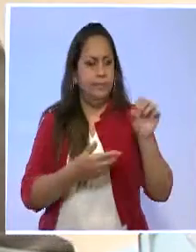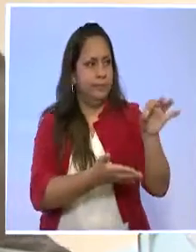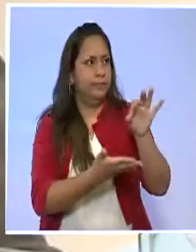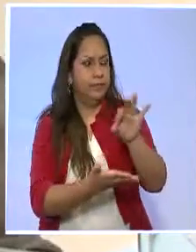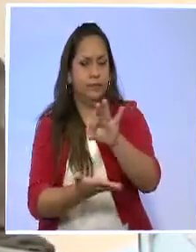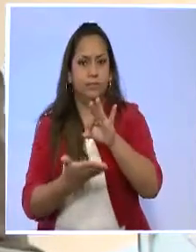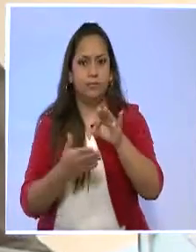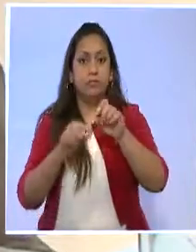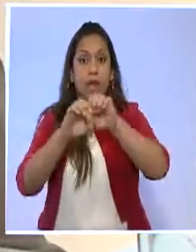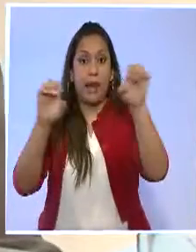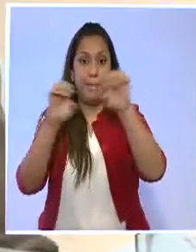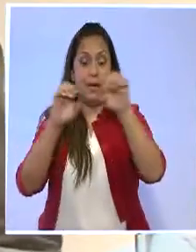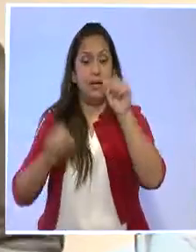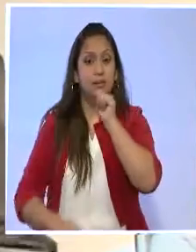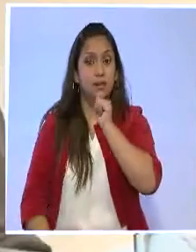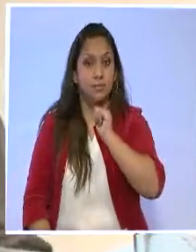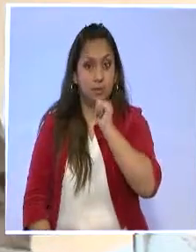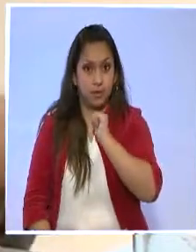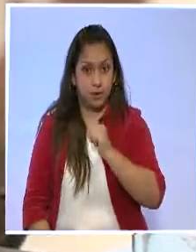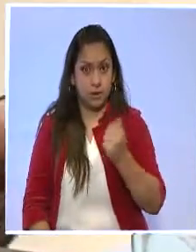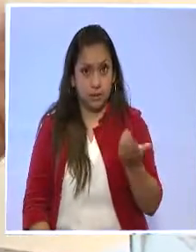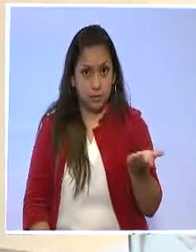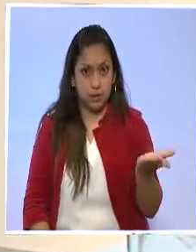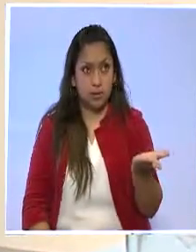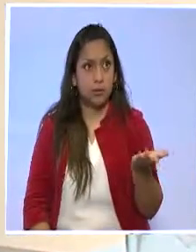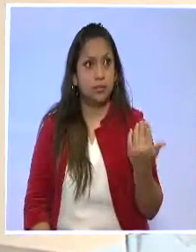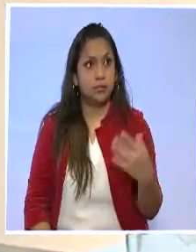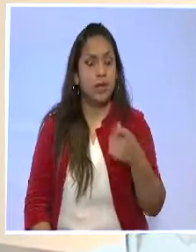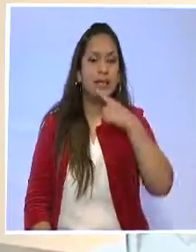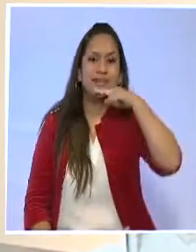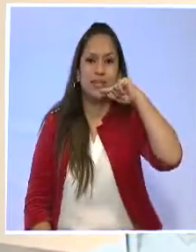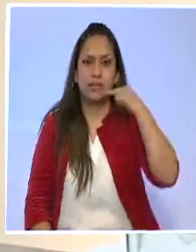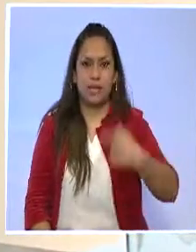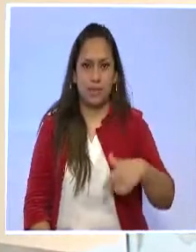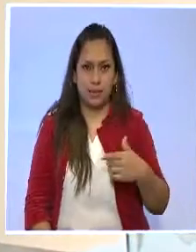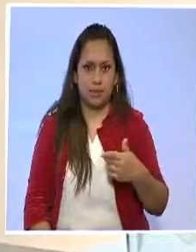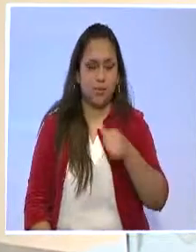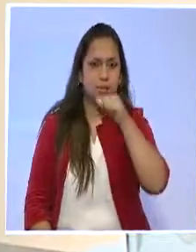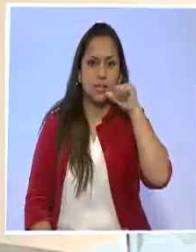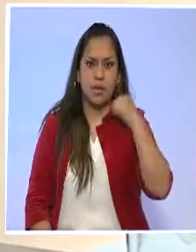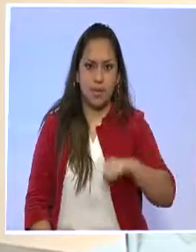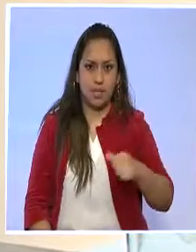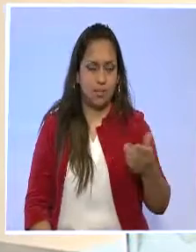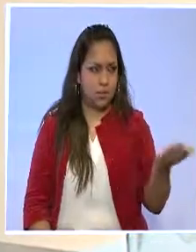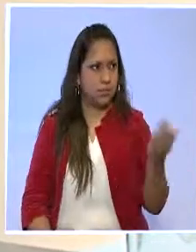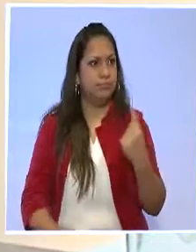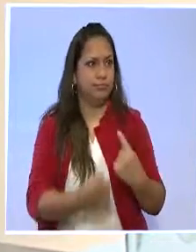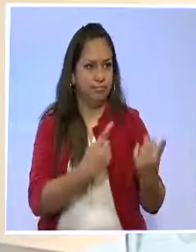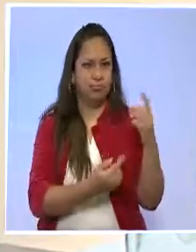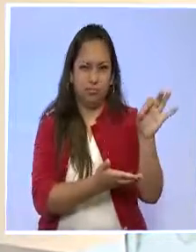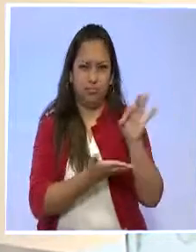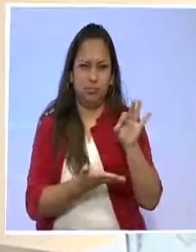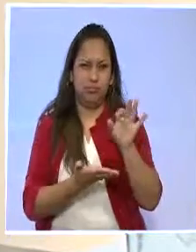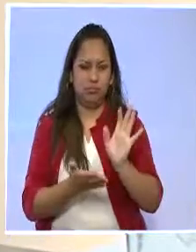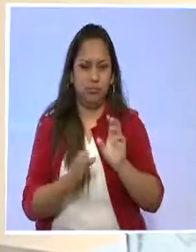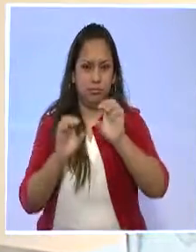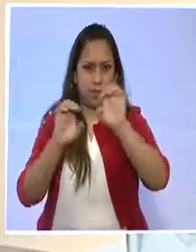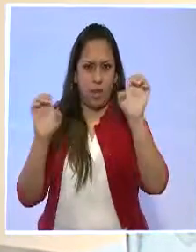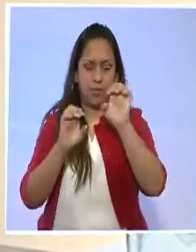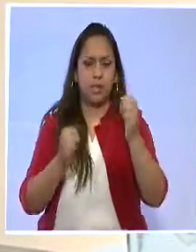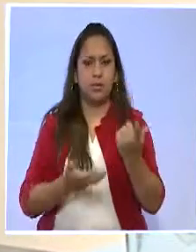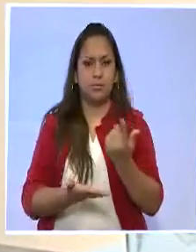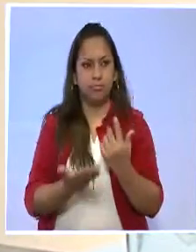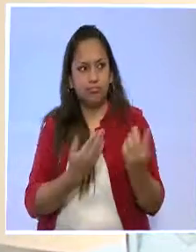privadas de las cámaras de las cervecerías justamente para escuchar las preocupaciones y yo creo que el informe que